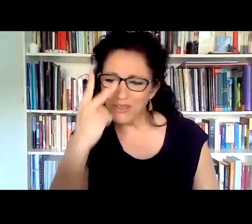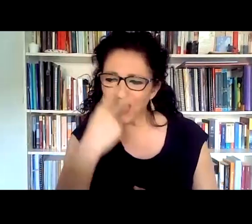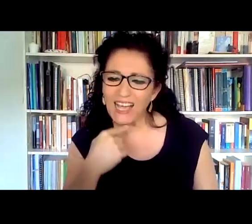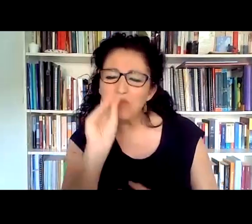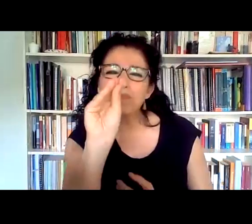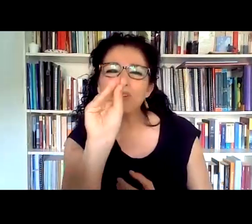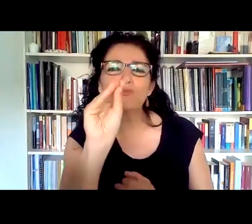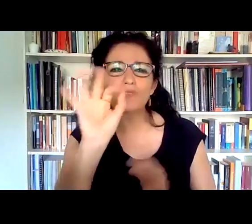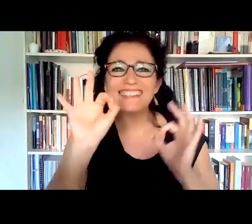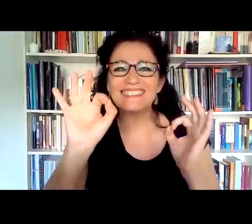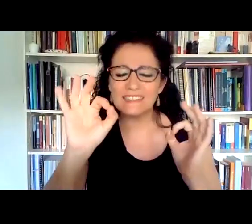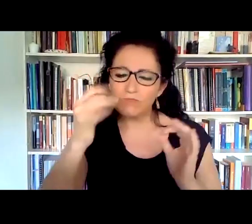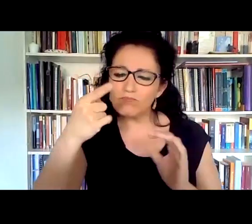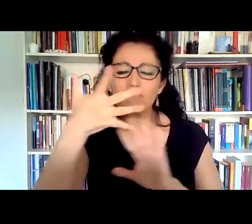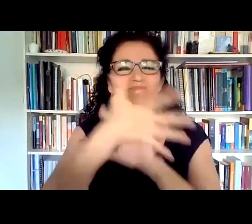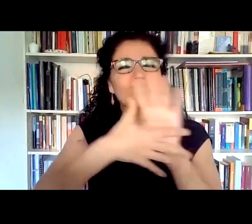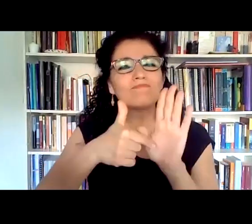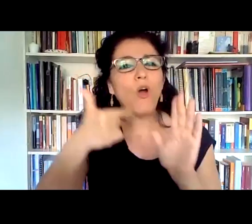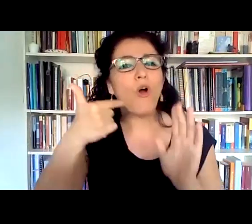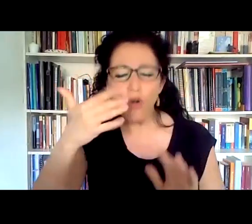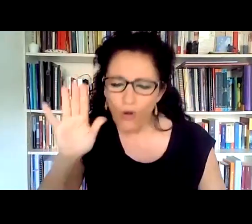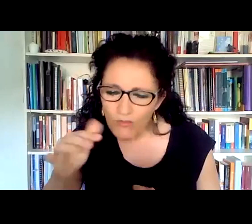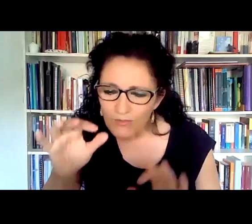De manera individual,